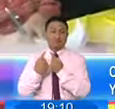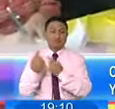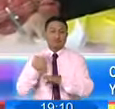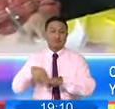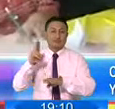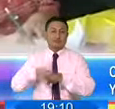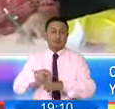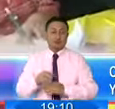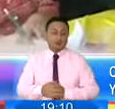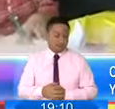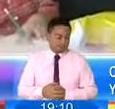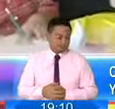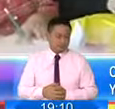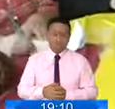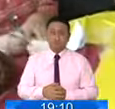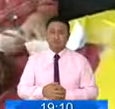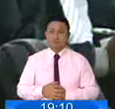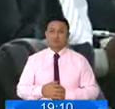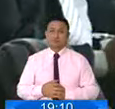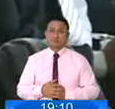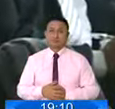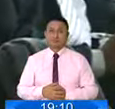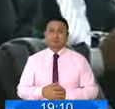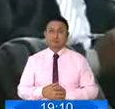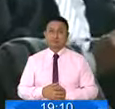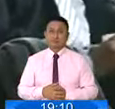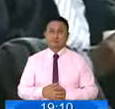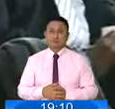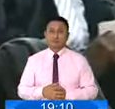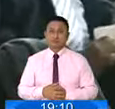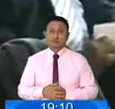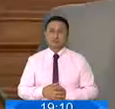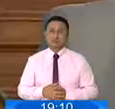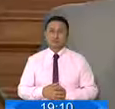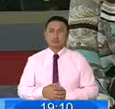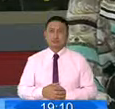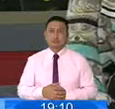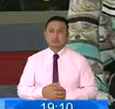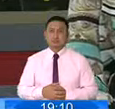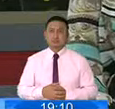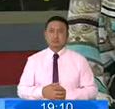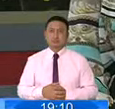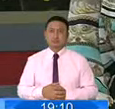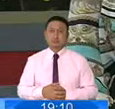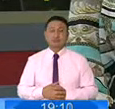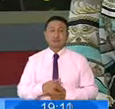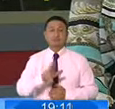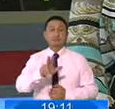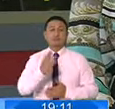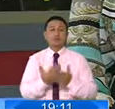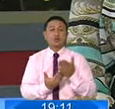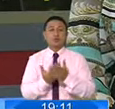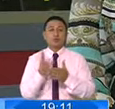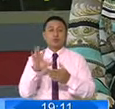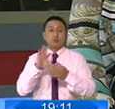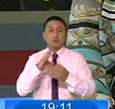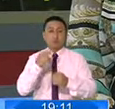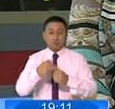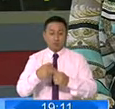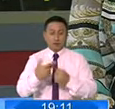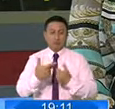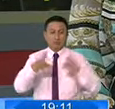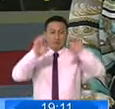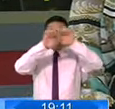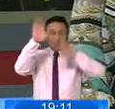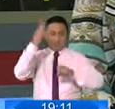diálogo nacional. Informó Priscila Cadena. 3 nuevas vinculaciones al caso de Brecht